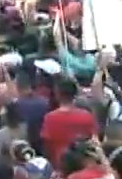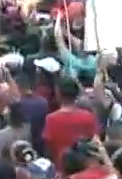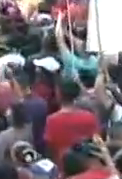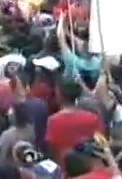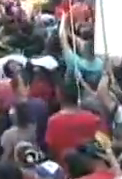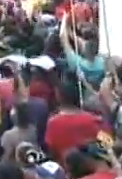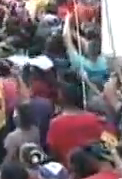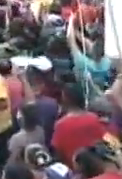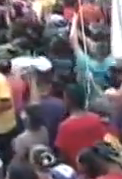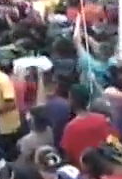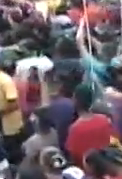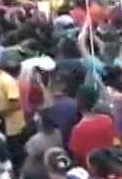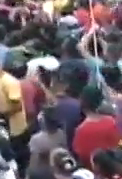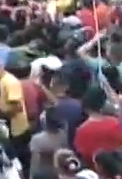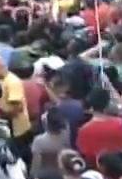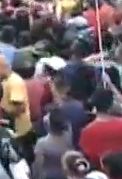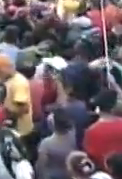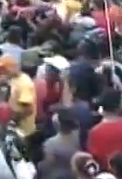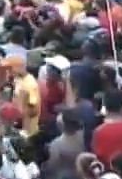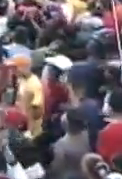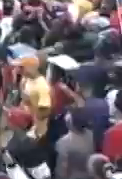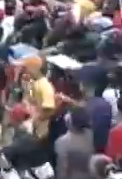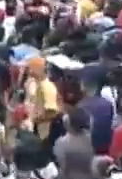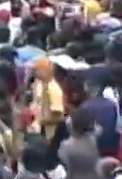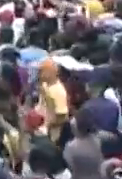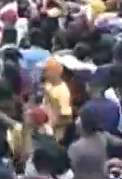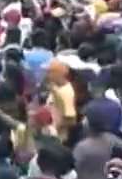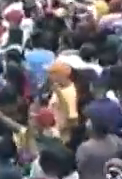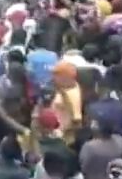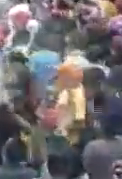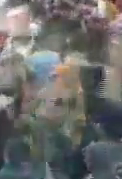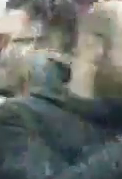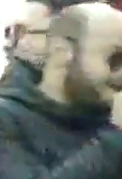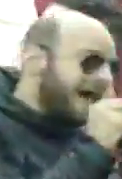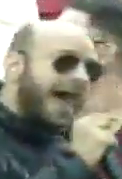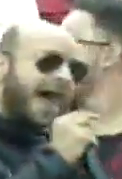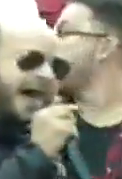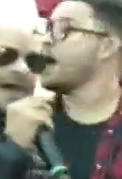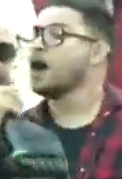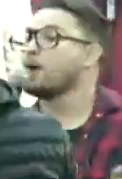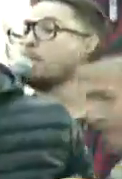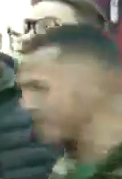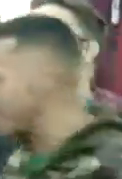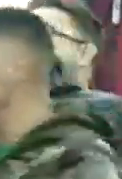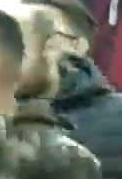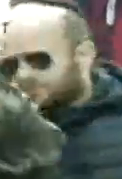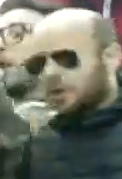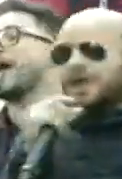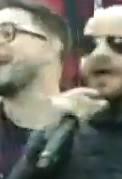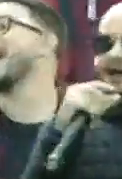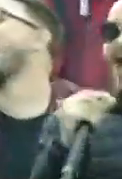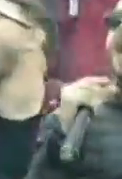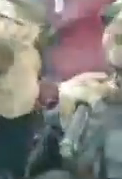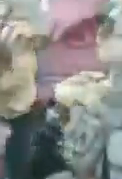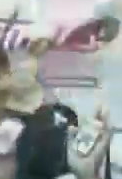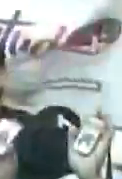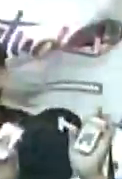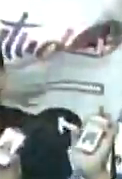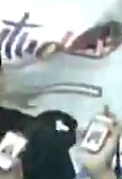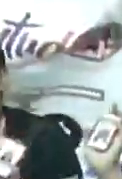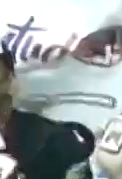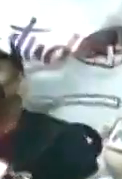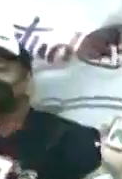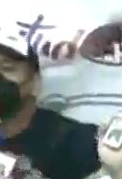presidente compartiendo con la muchachada, con la generación de oro, que hoy se ha dado cita en las calles